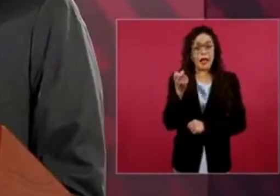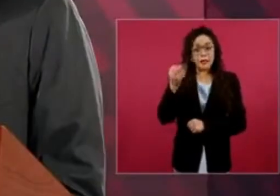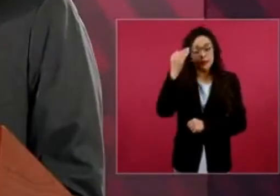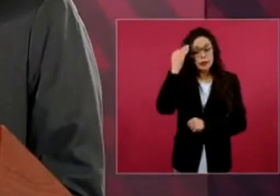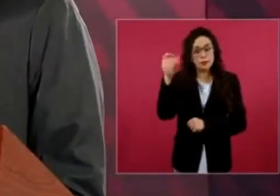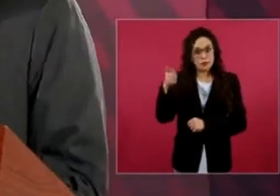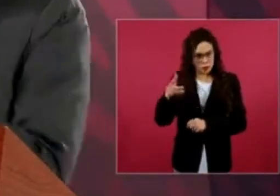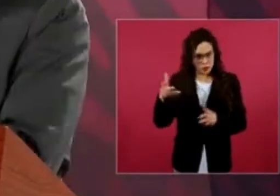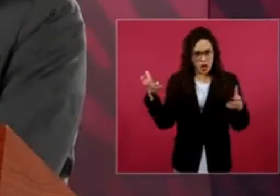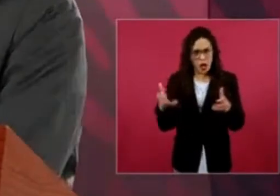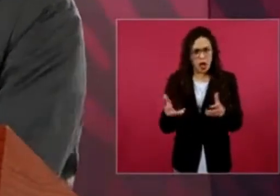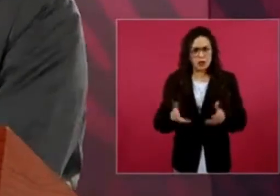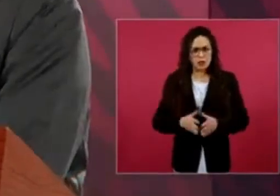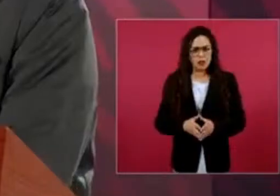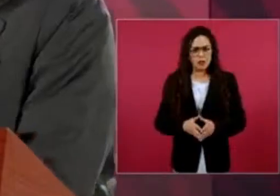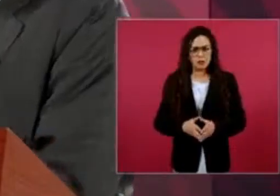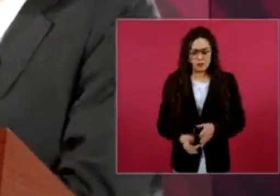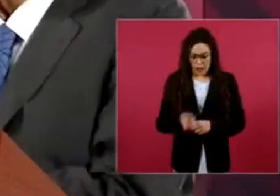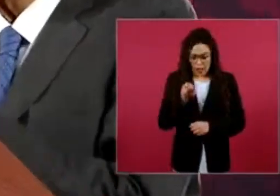no ha habido